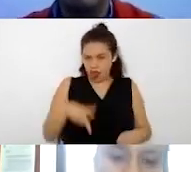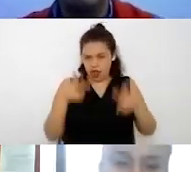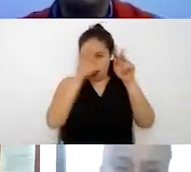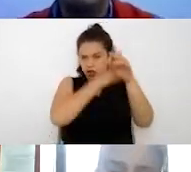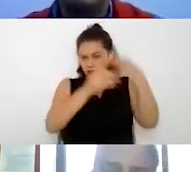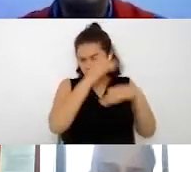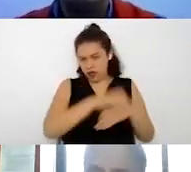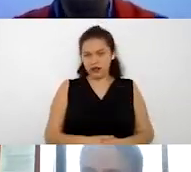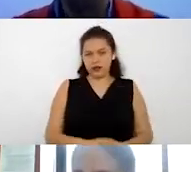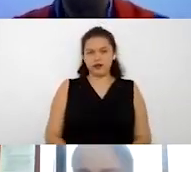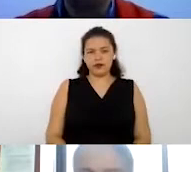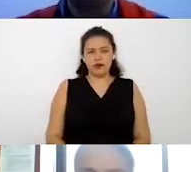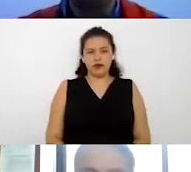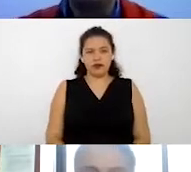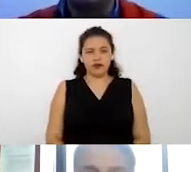¿Ok?